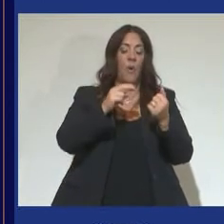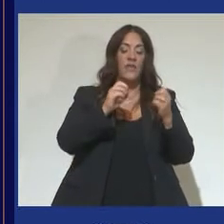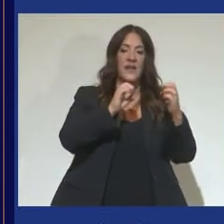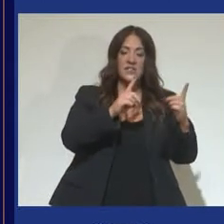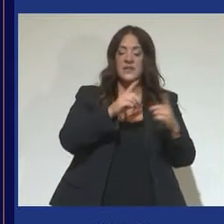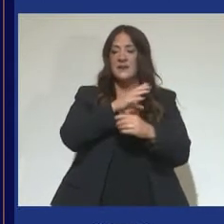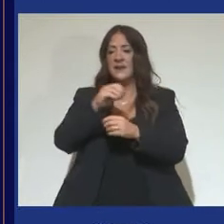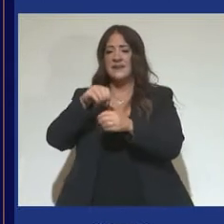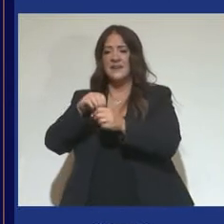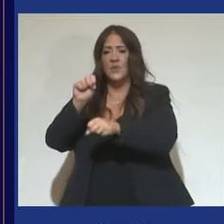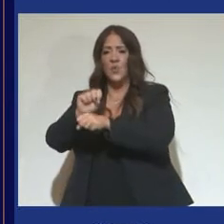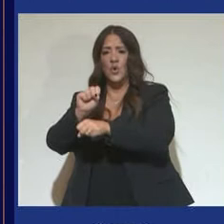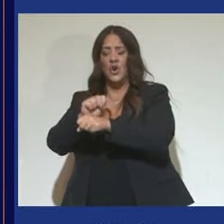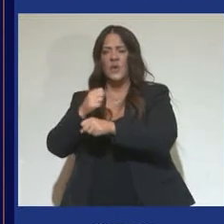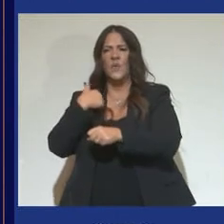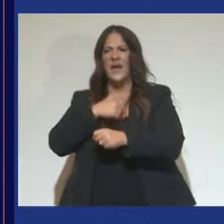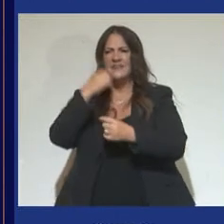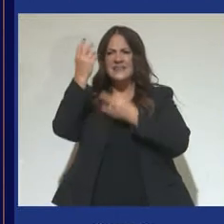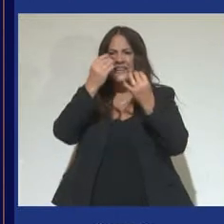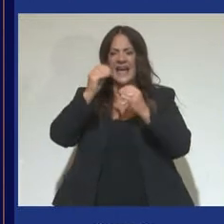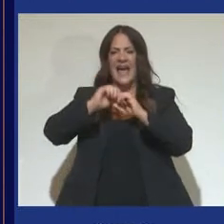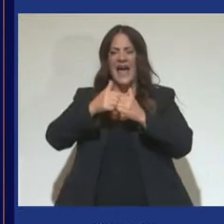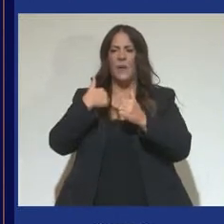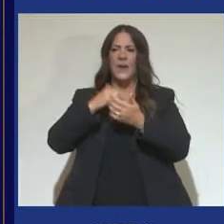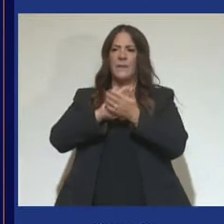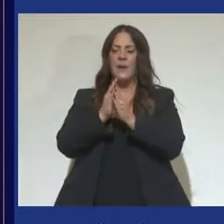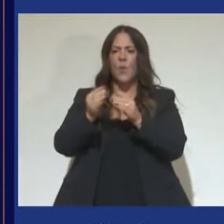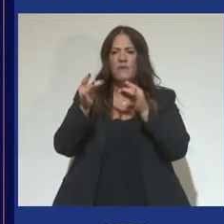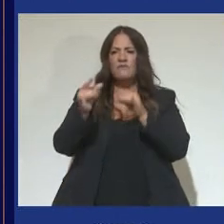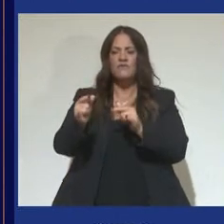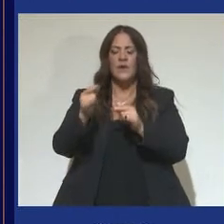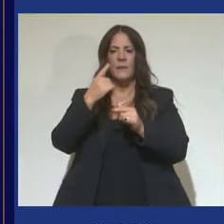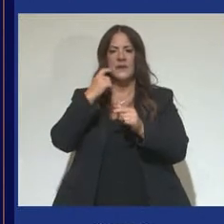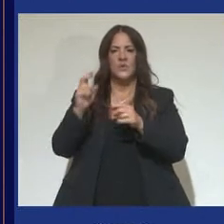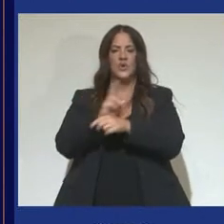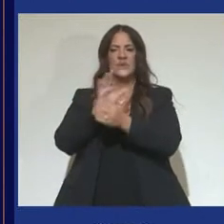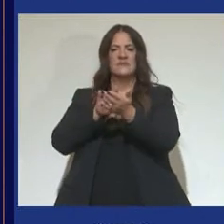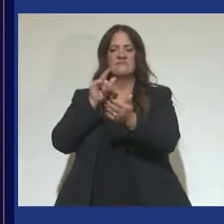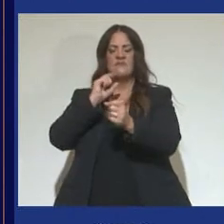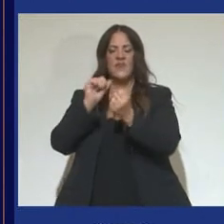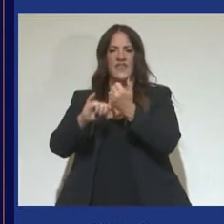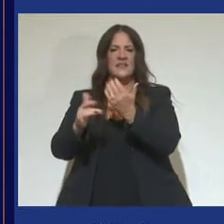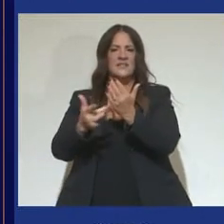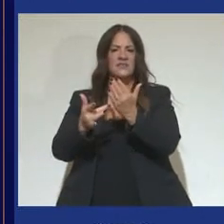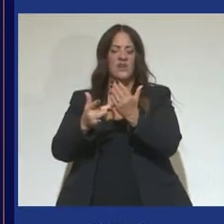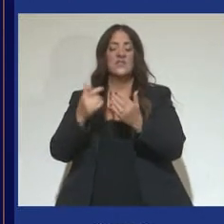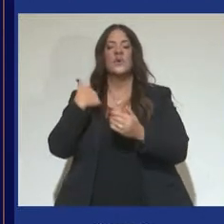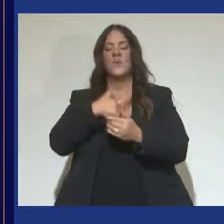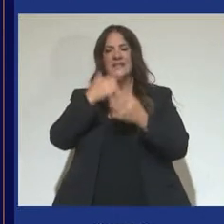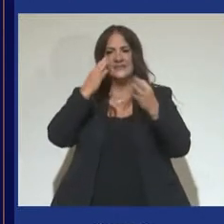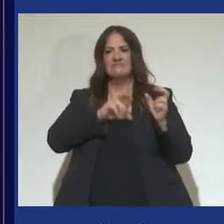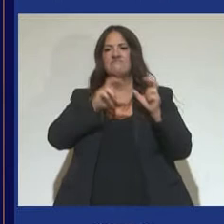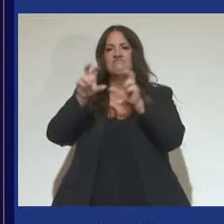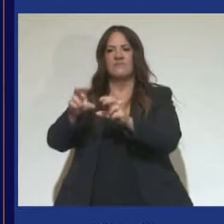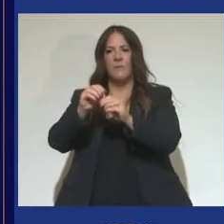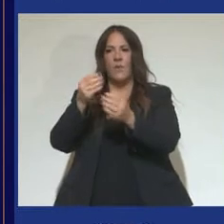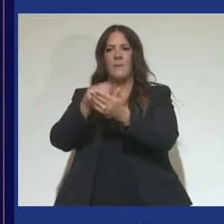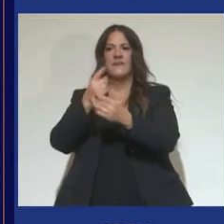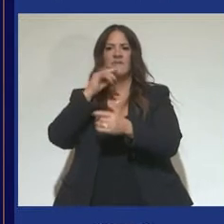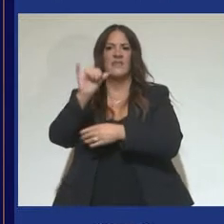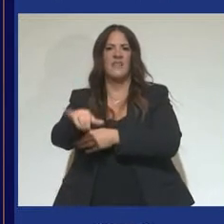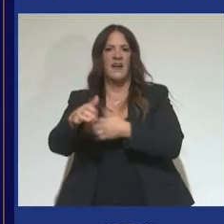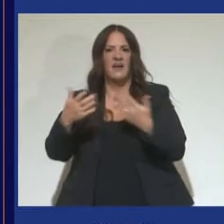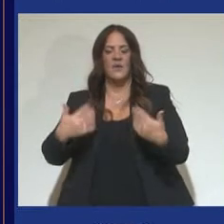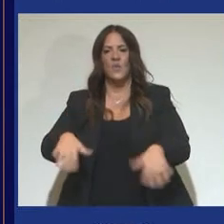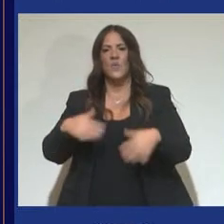a destajo hay que renovar todo esto y ser más expeditos y eso refleja a los 250